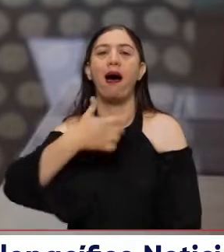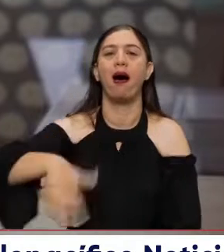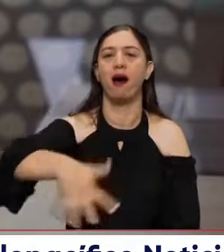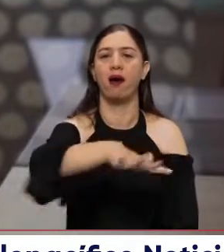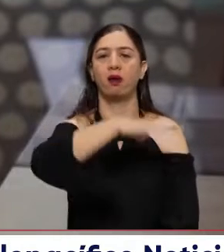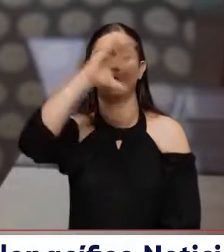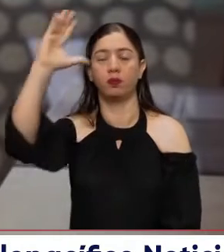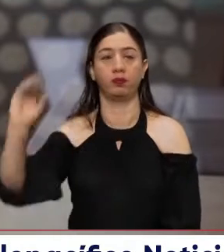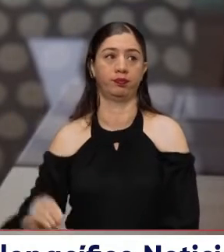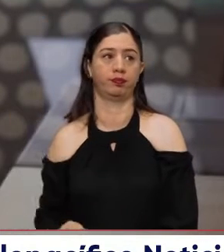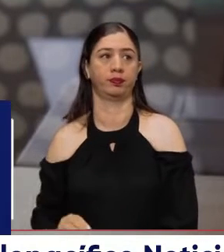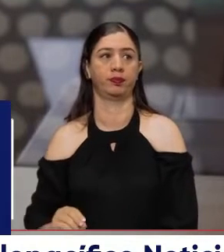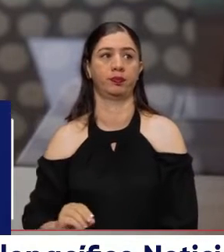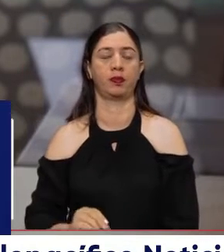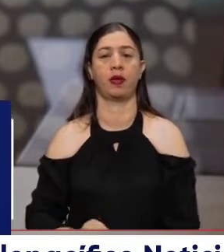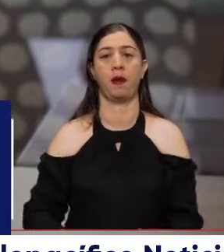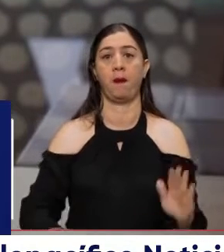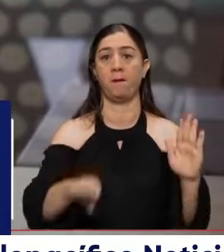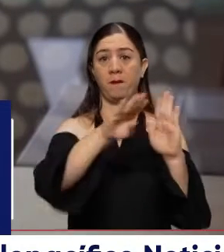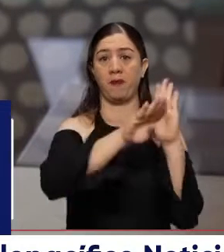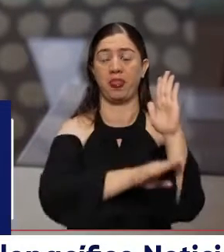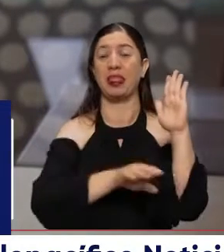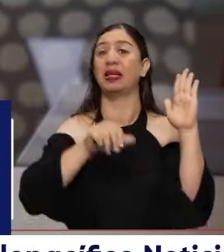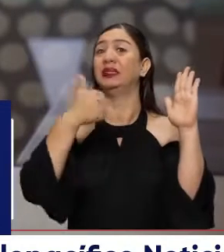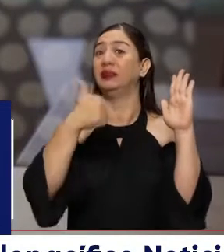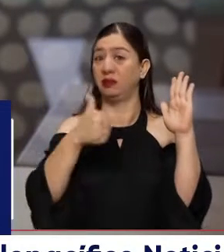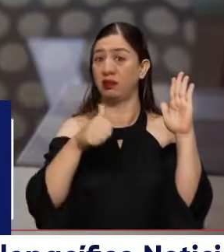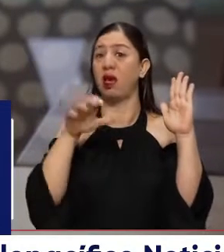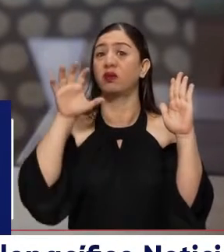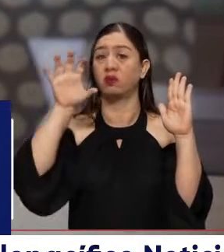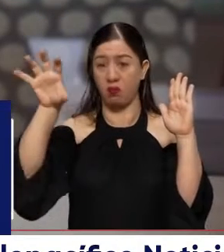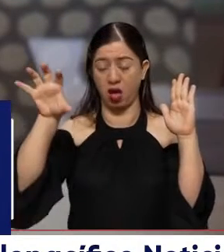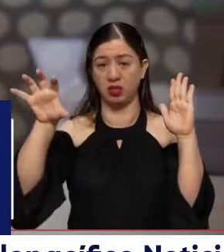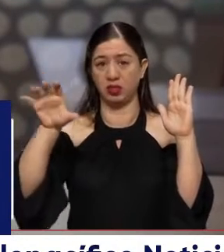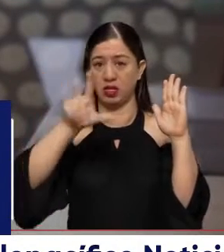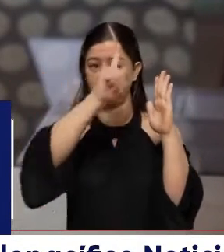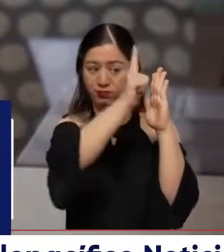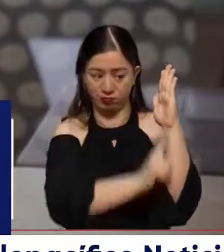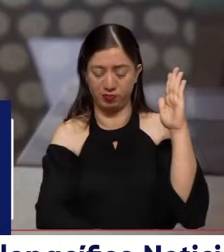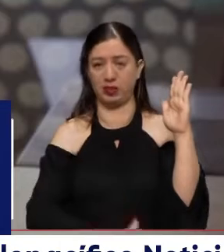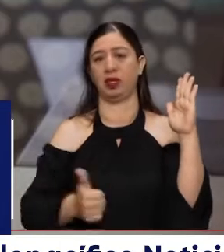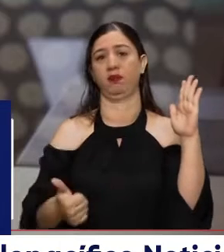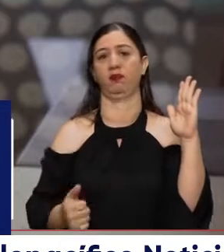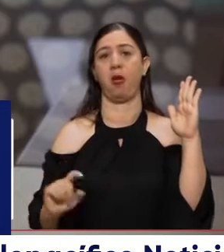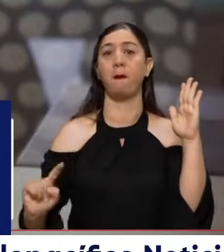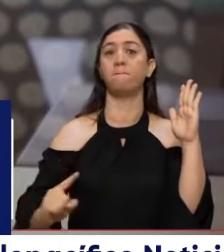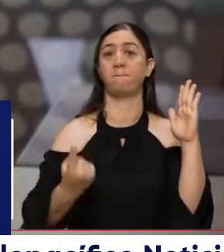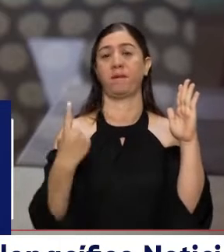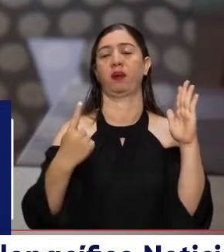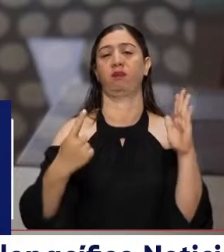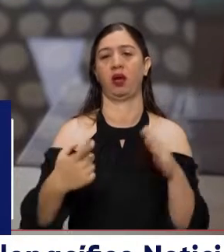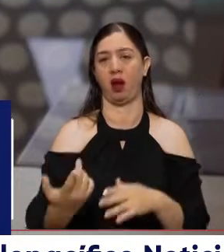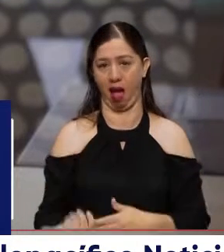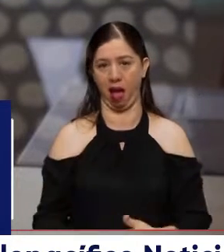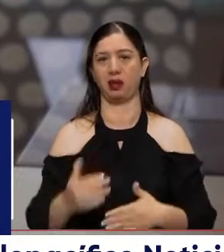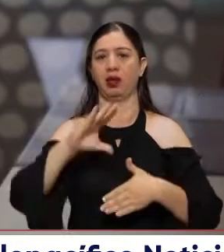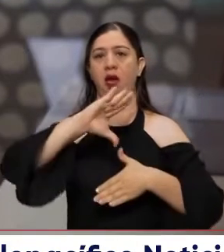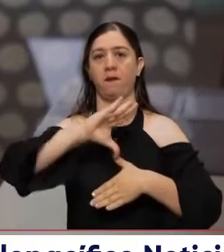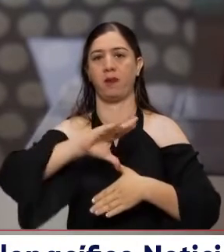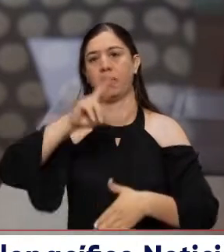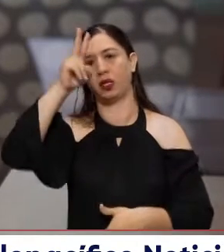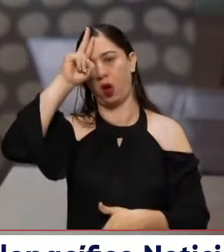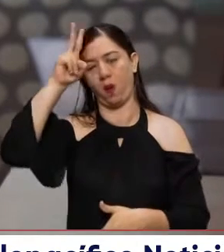Estamos entre los 10 primeros países exportadores de aletas de tiburón en el mundo. Somos el primer exportador en las